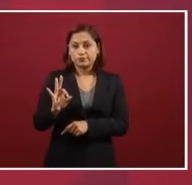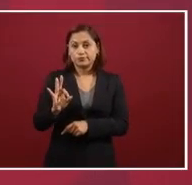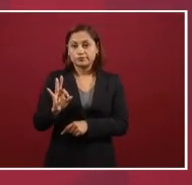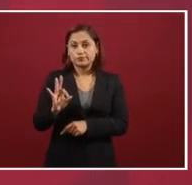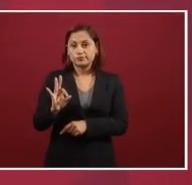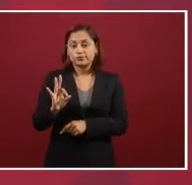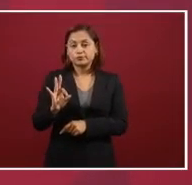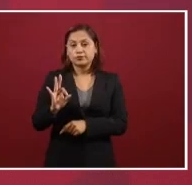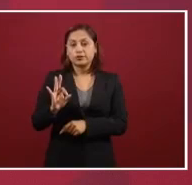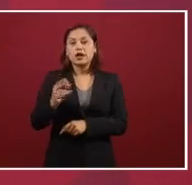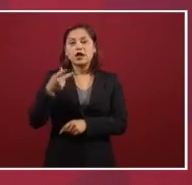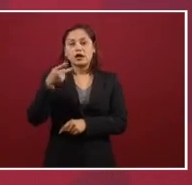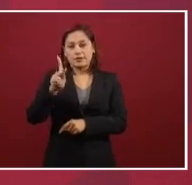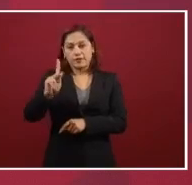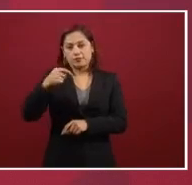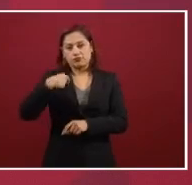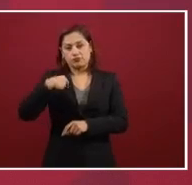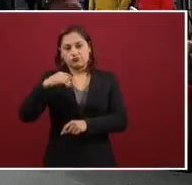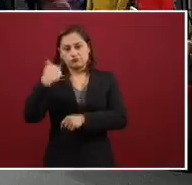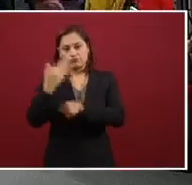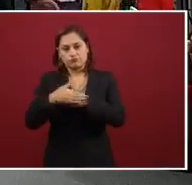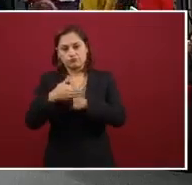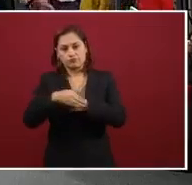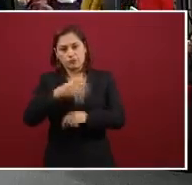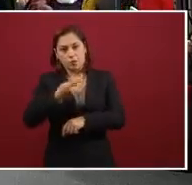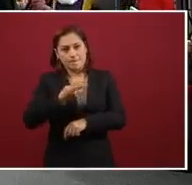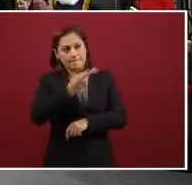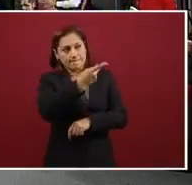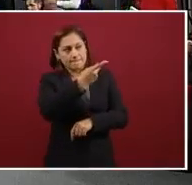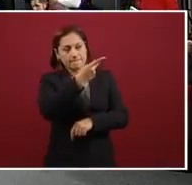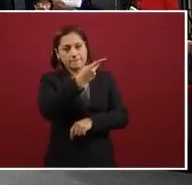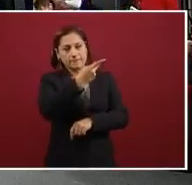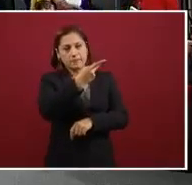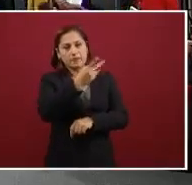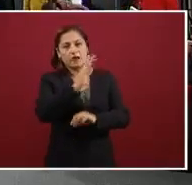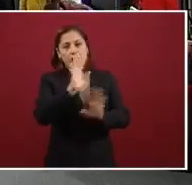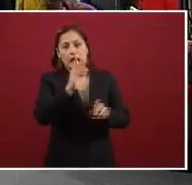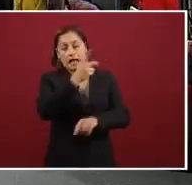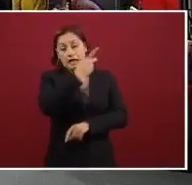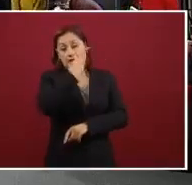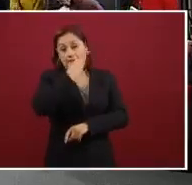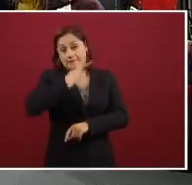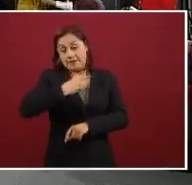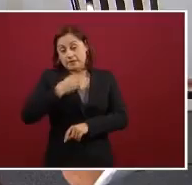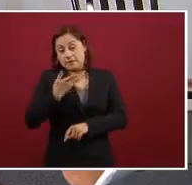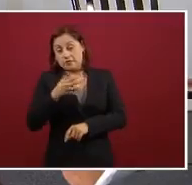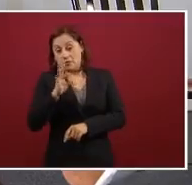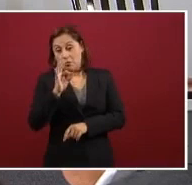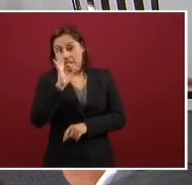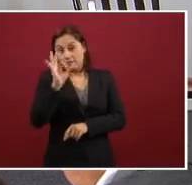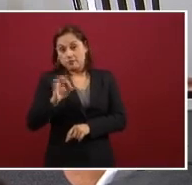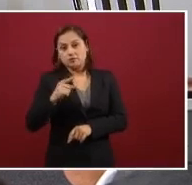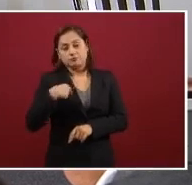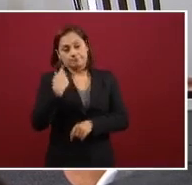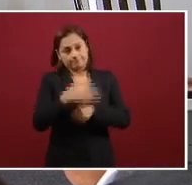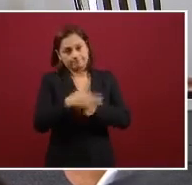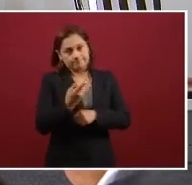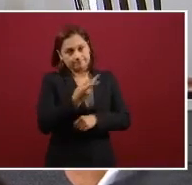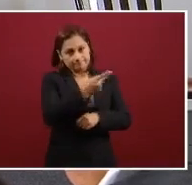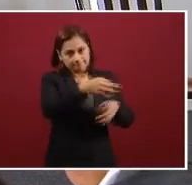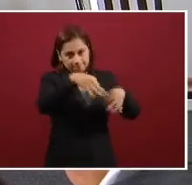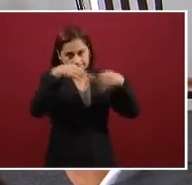Pero lo pediré por escrito para dárselos a ustedes. Pero oralmente nos han dicho que alrededor del 40%. ¿Y cuántos